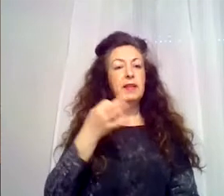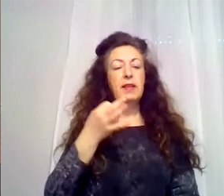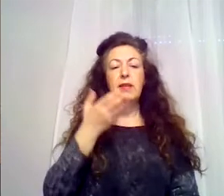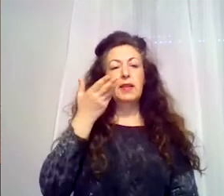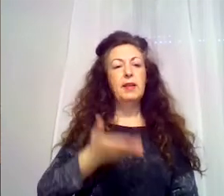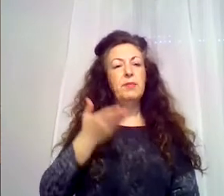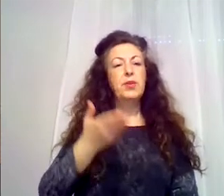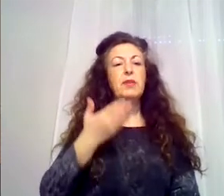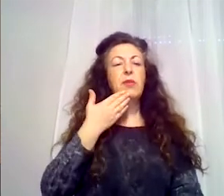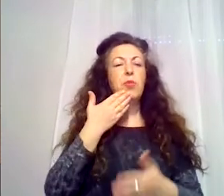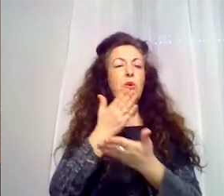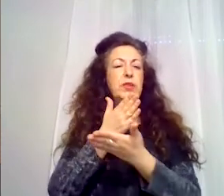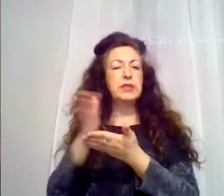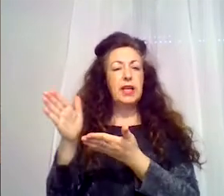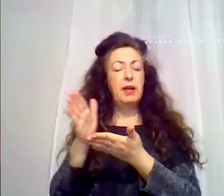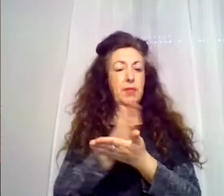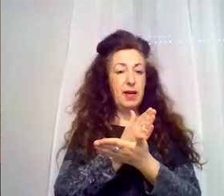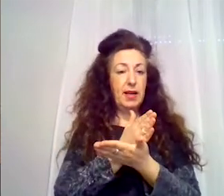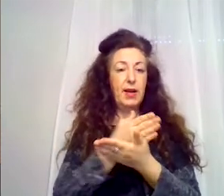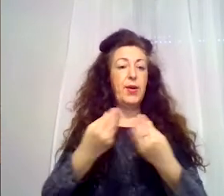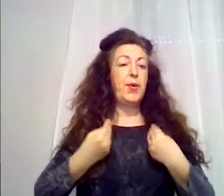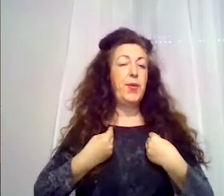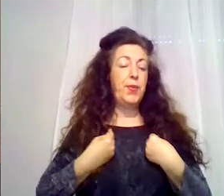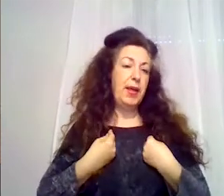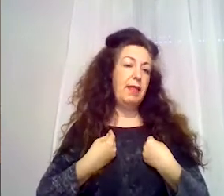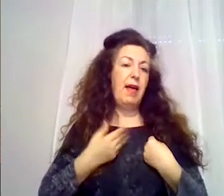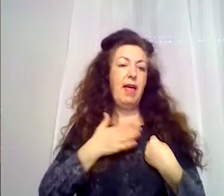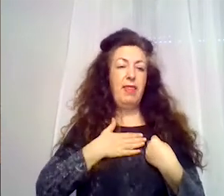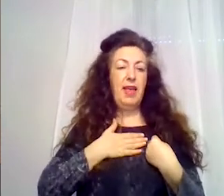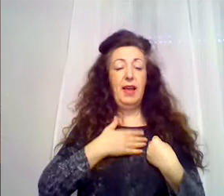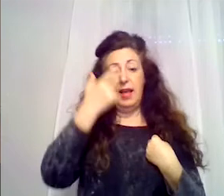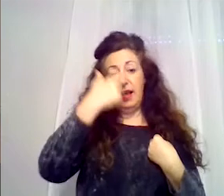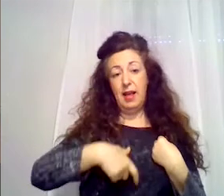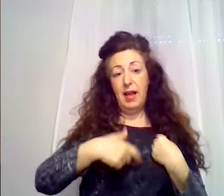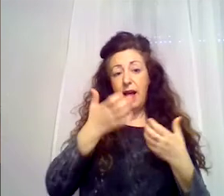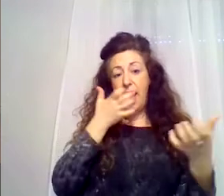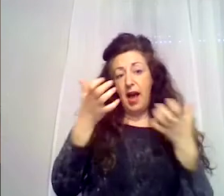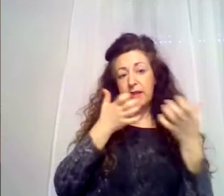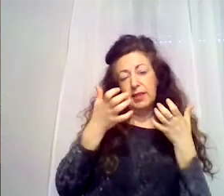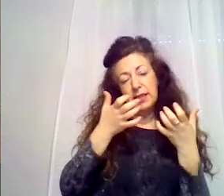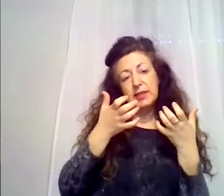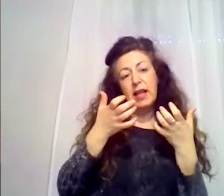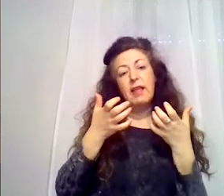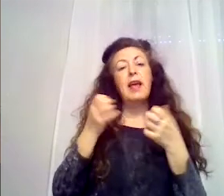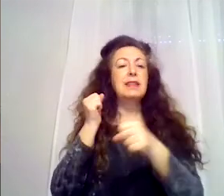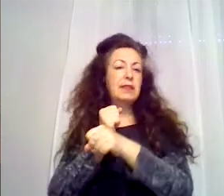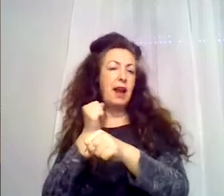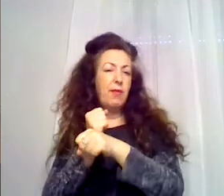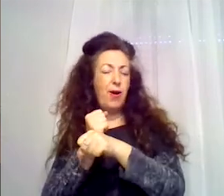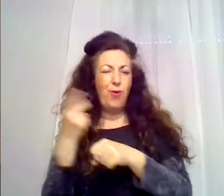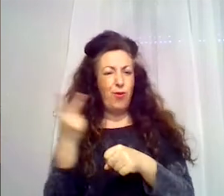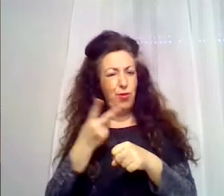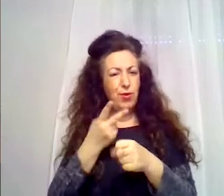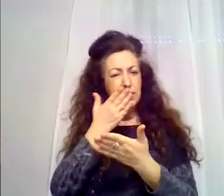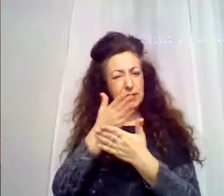tumultuosa que refleja efectivamente, ¿verdad?, lados oscuros y lados, en fin, menos oscuros del artista, de su propia